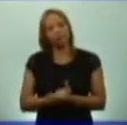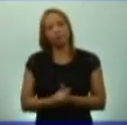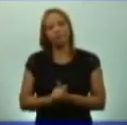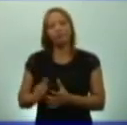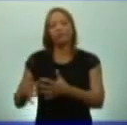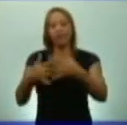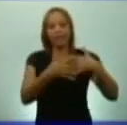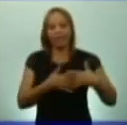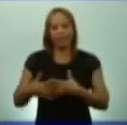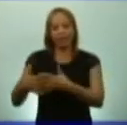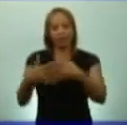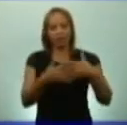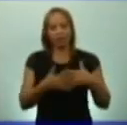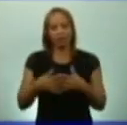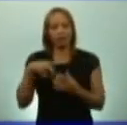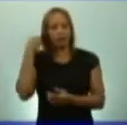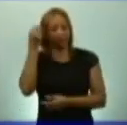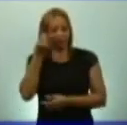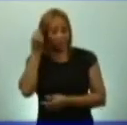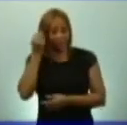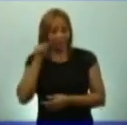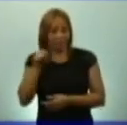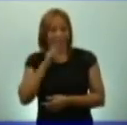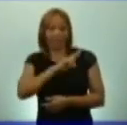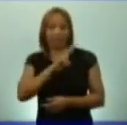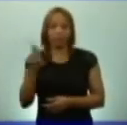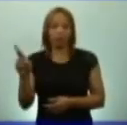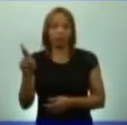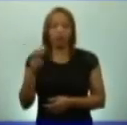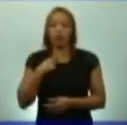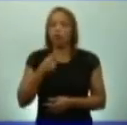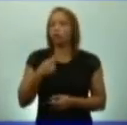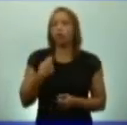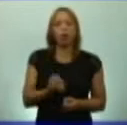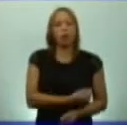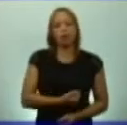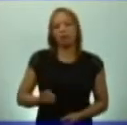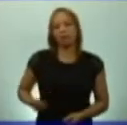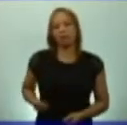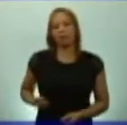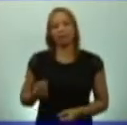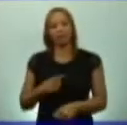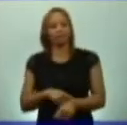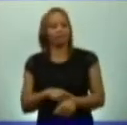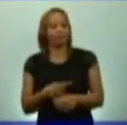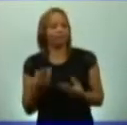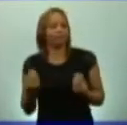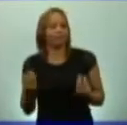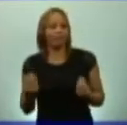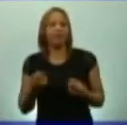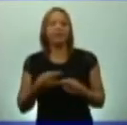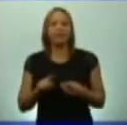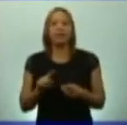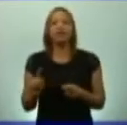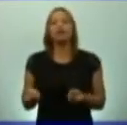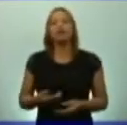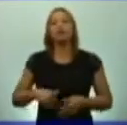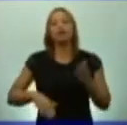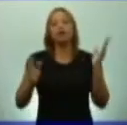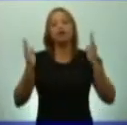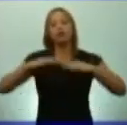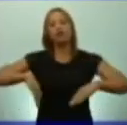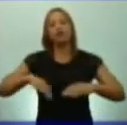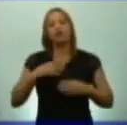Unidos consideraba que la revolución no resistiría mucho tiempo si ellos suspendían el